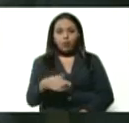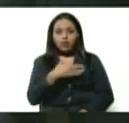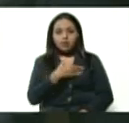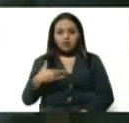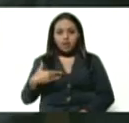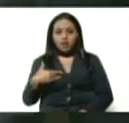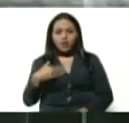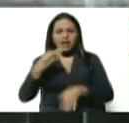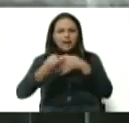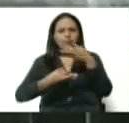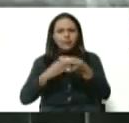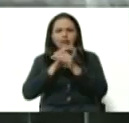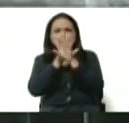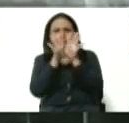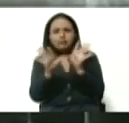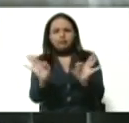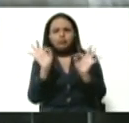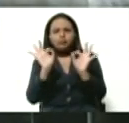destacar